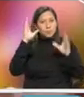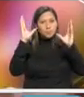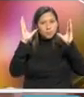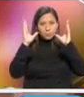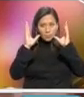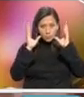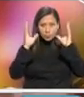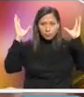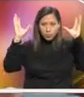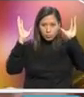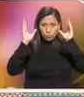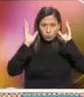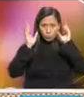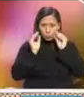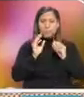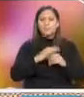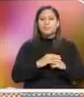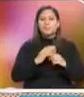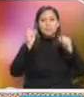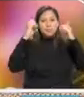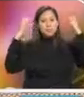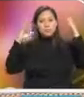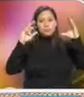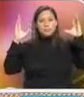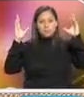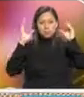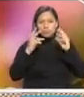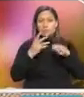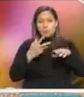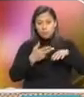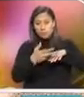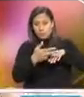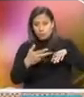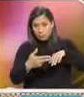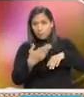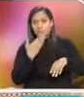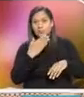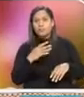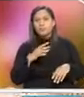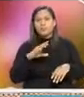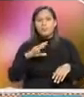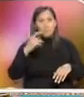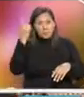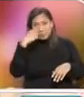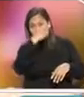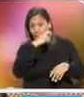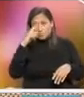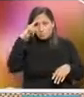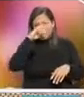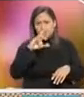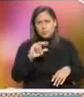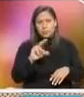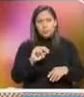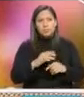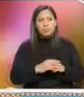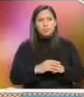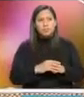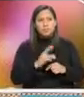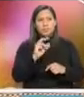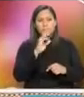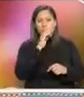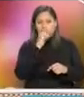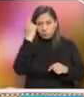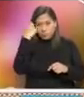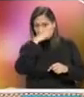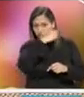Lo controlan por completo. Un cabello bien cortado no requiere tanto esfuerzo para peinarse. Eso creo que lo sabes. Cuando ya no puedes peinarte tienes que ir